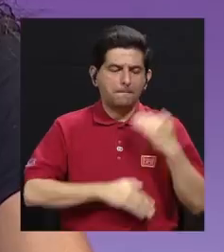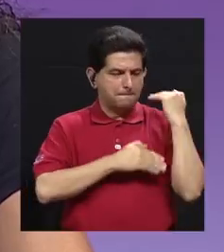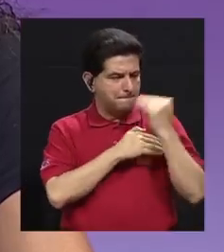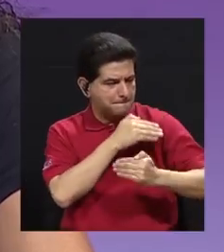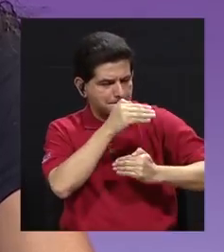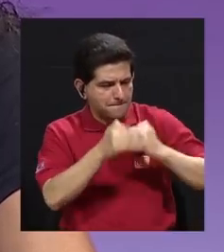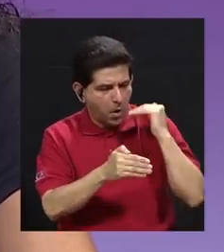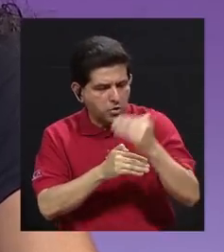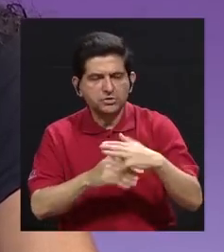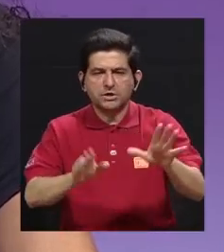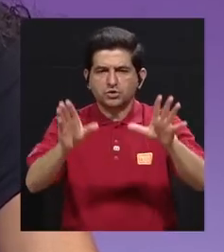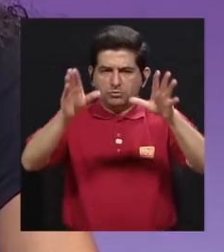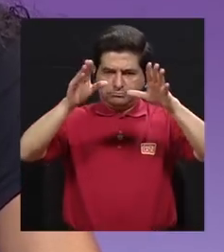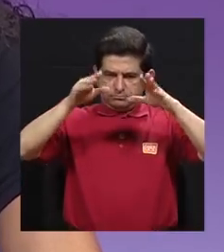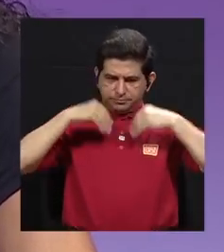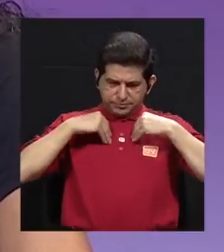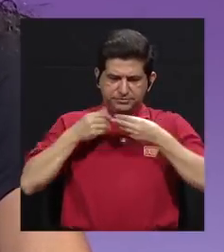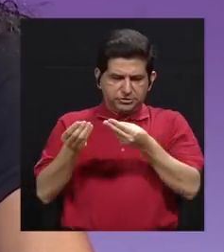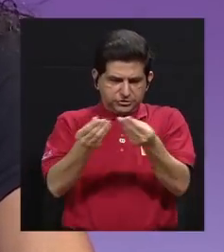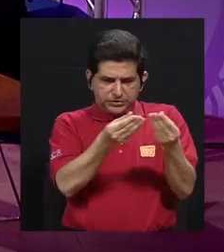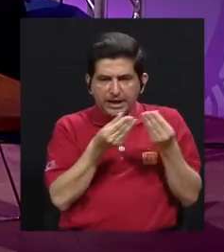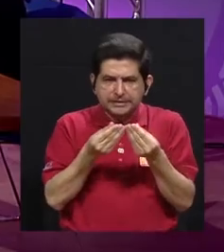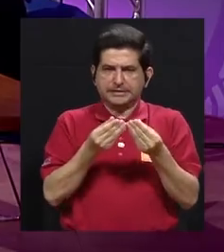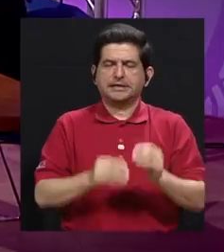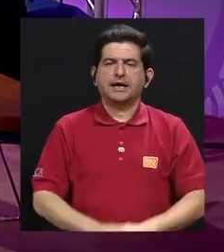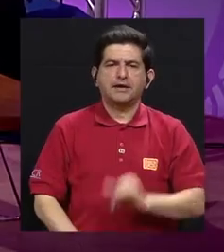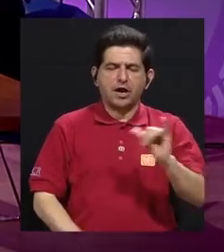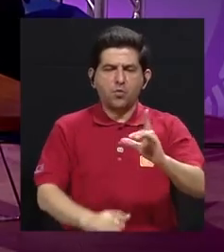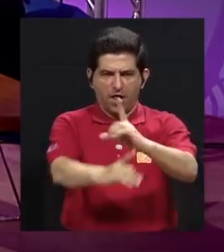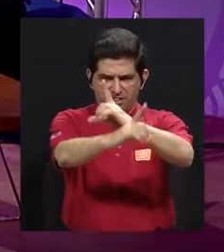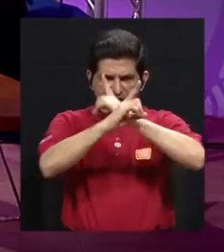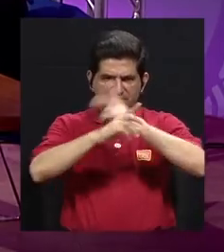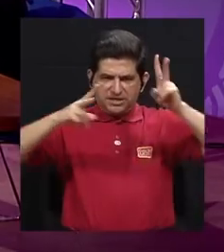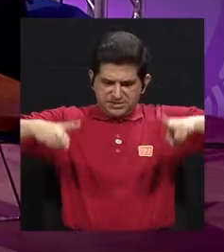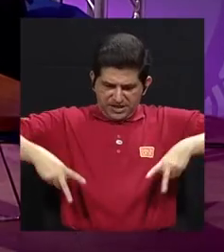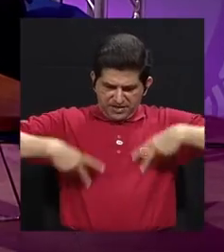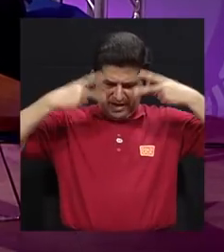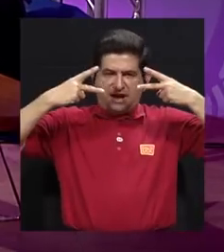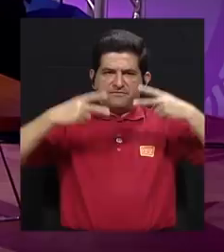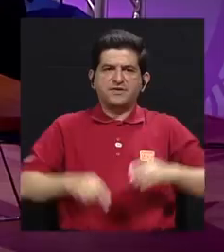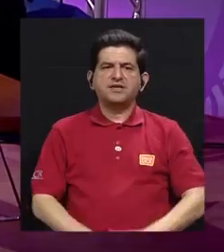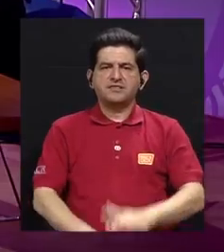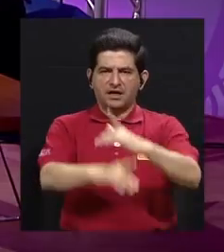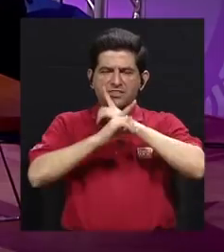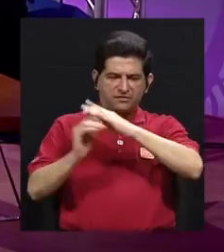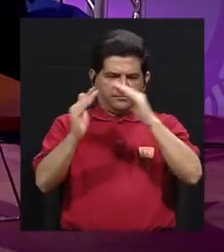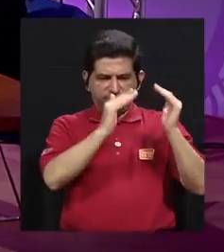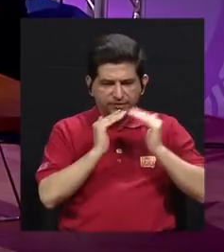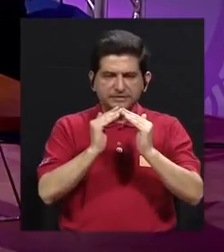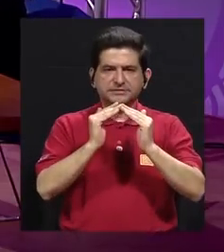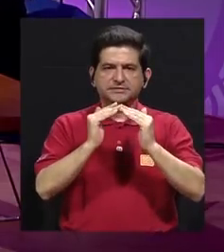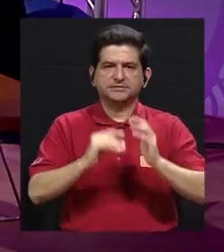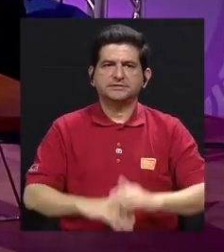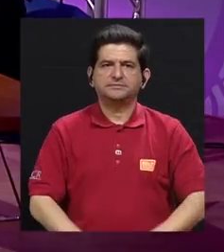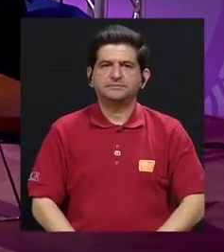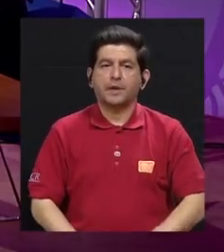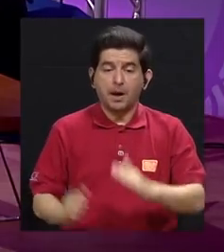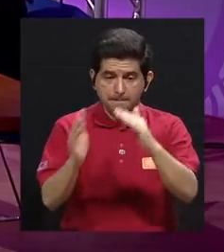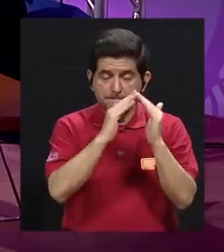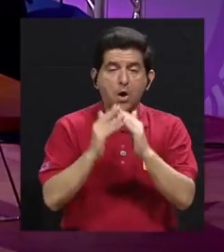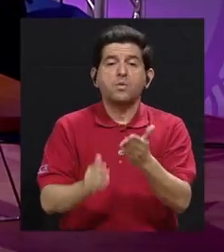construyendo procesos, ¿no?, de apropiarse de la tierra, de defensa de la vida, defensa de las